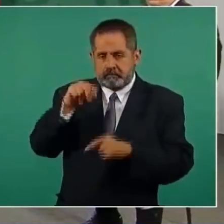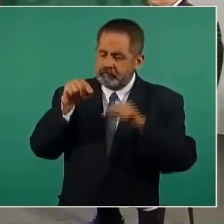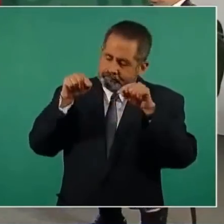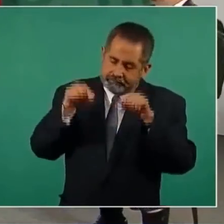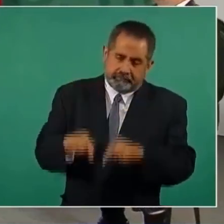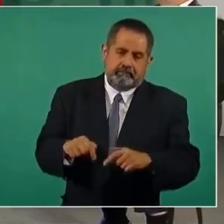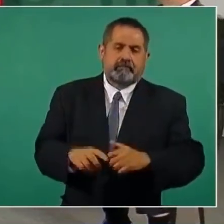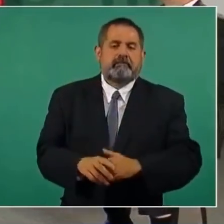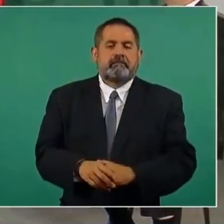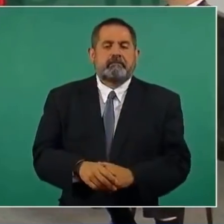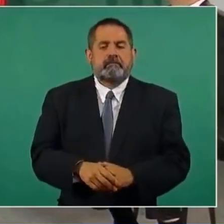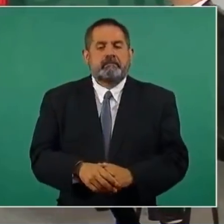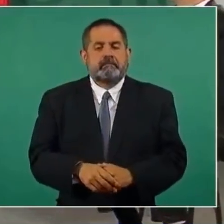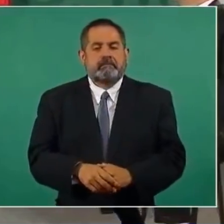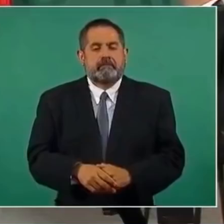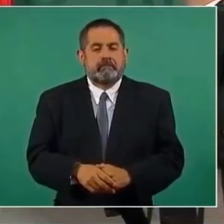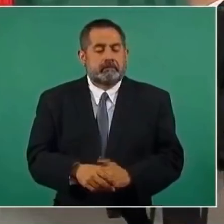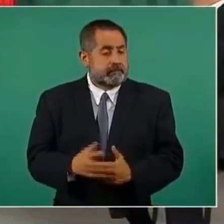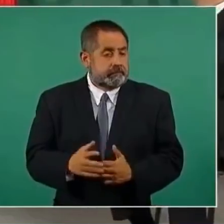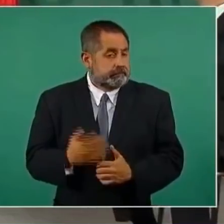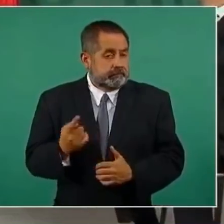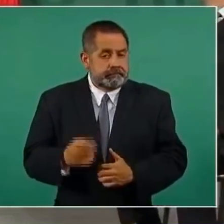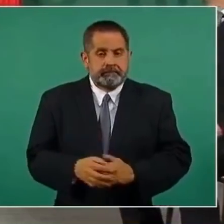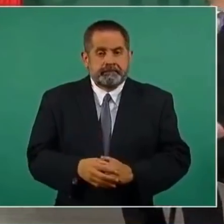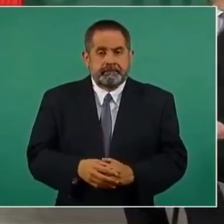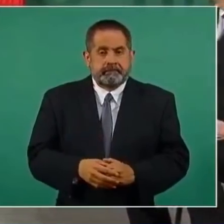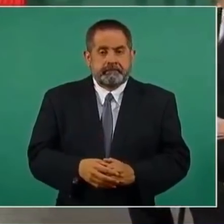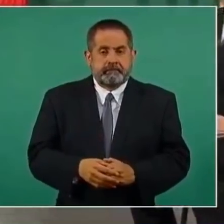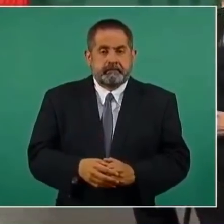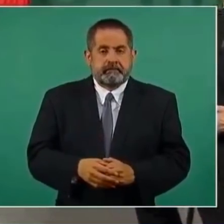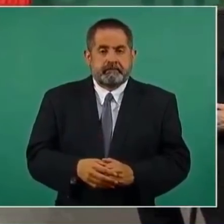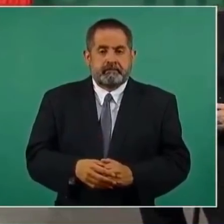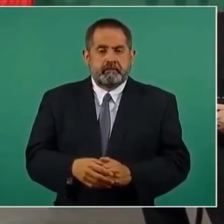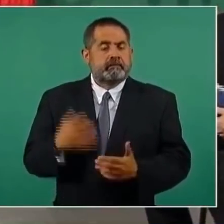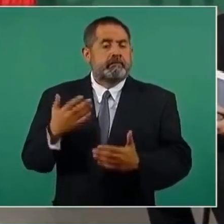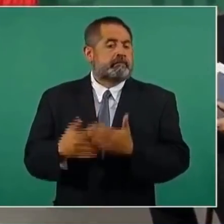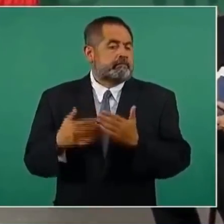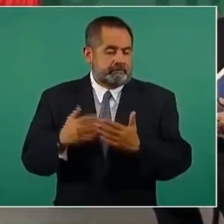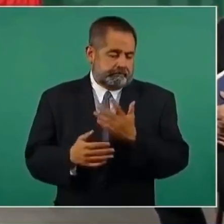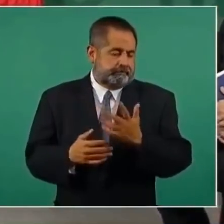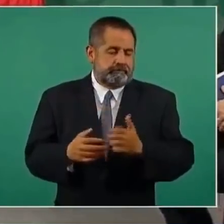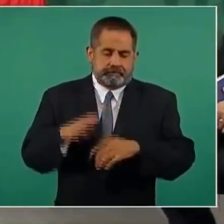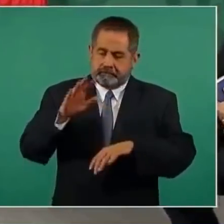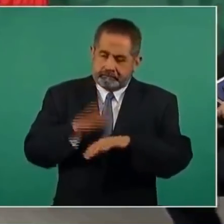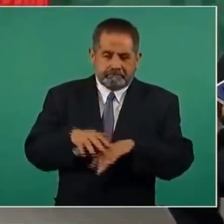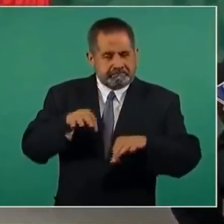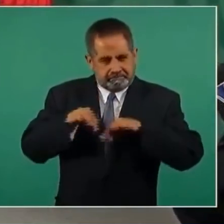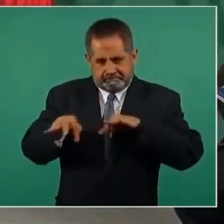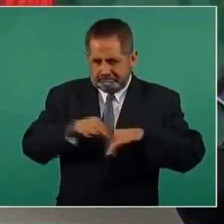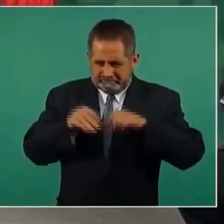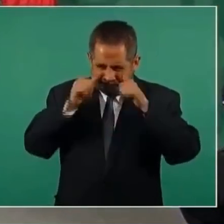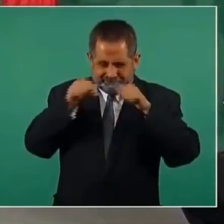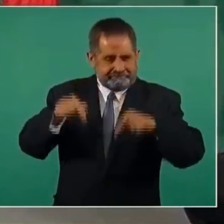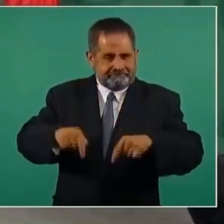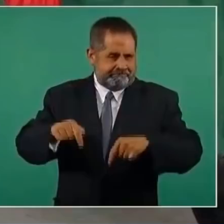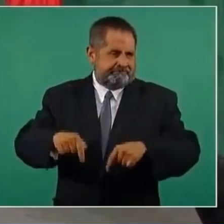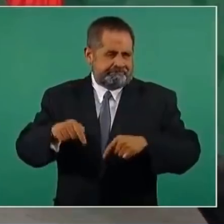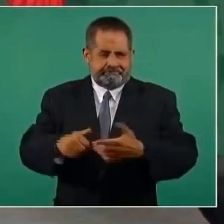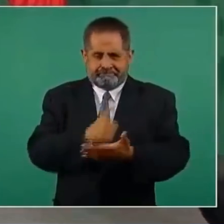porque faltó más trabajo